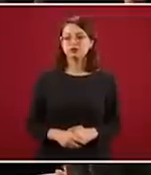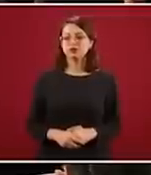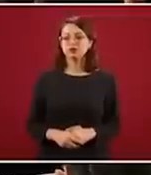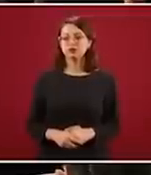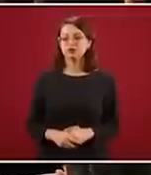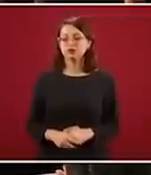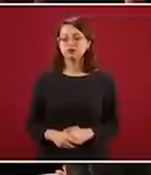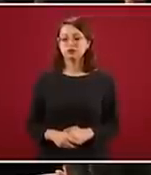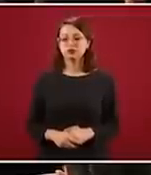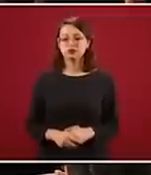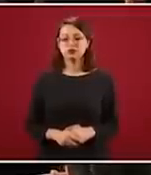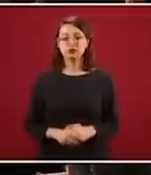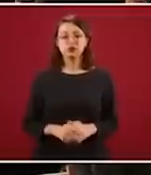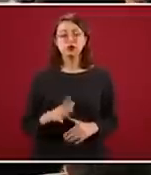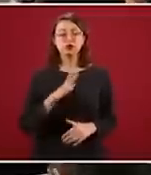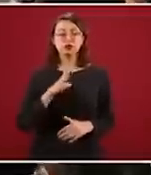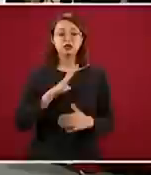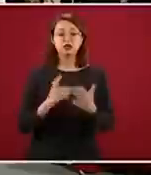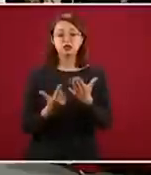Pero es que traigo aquí la lista.